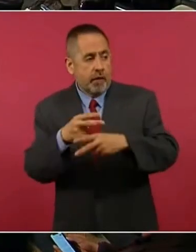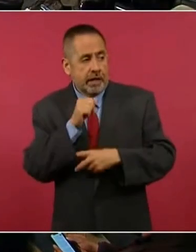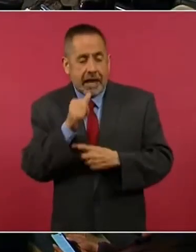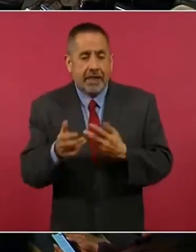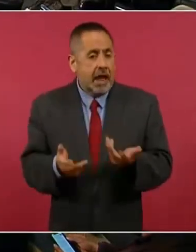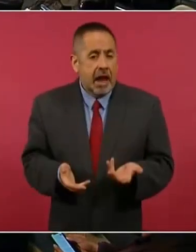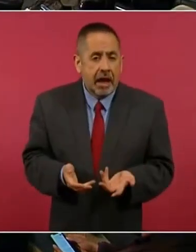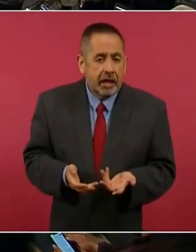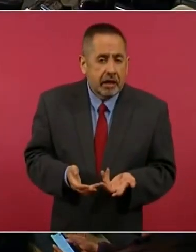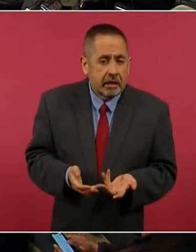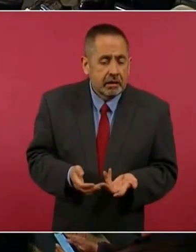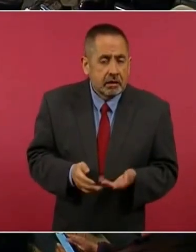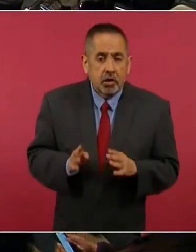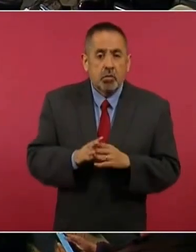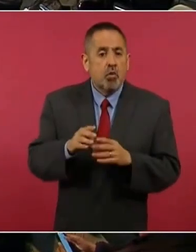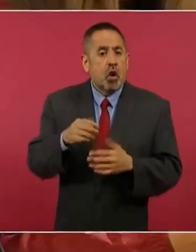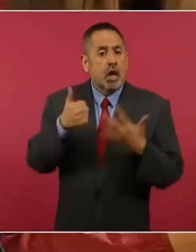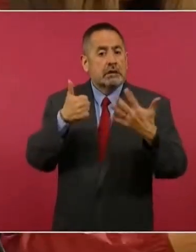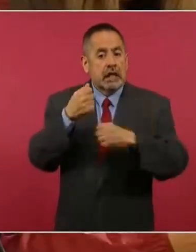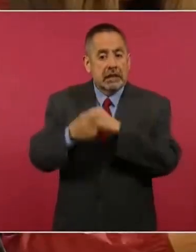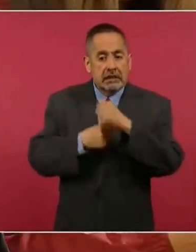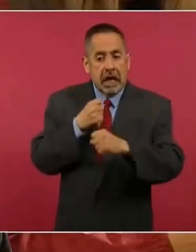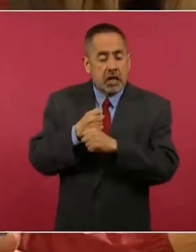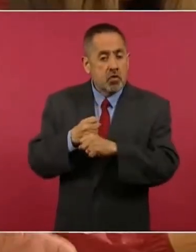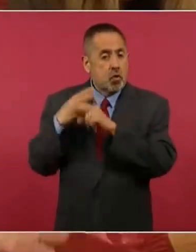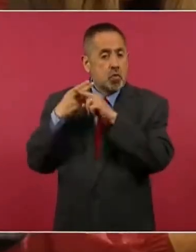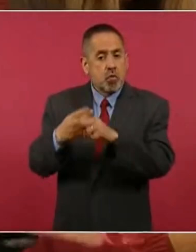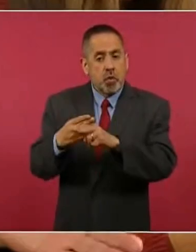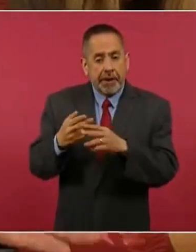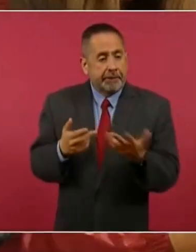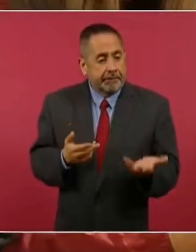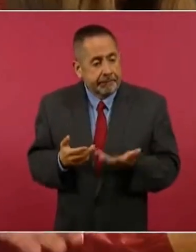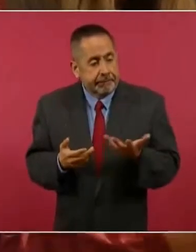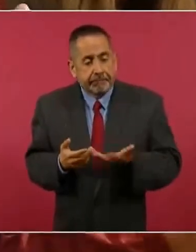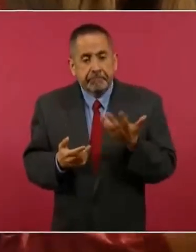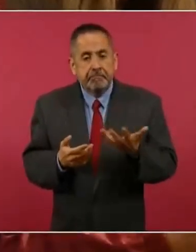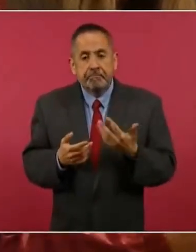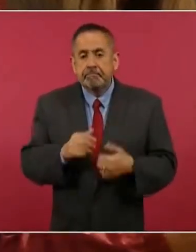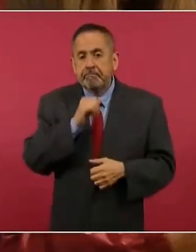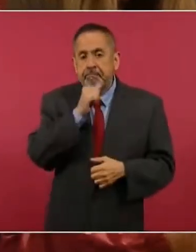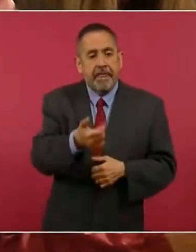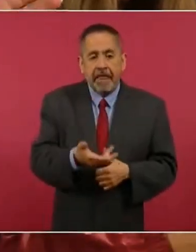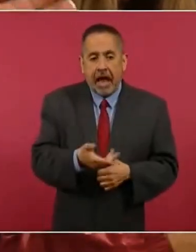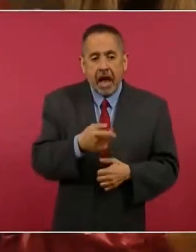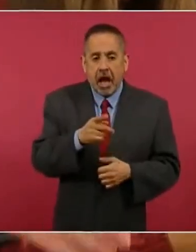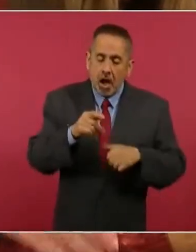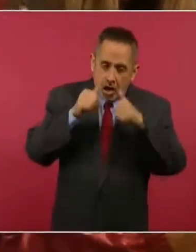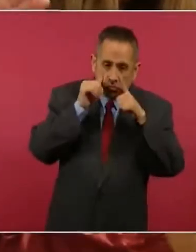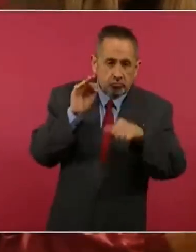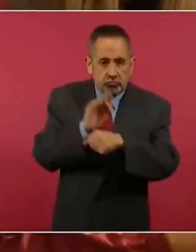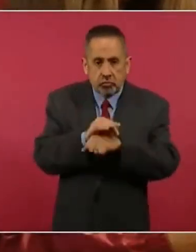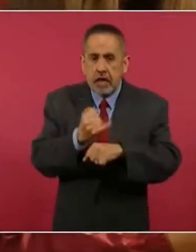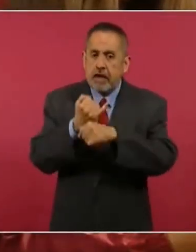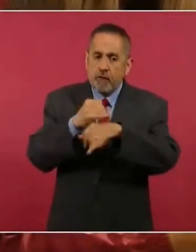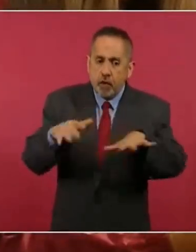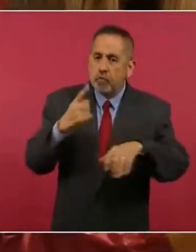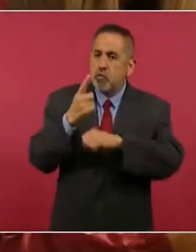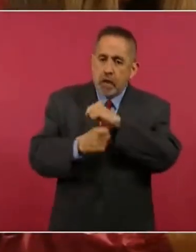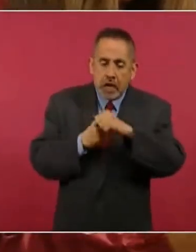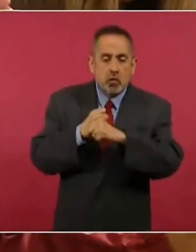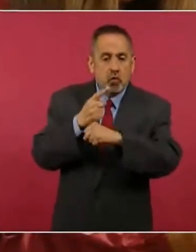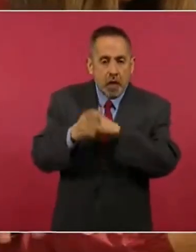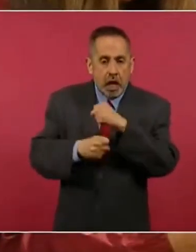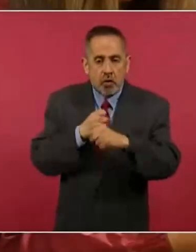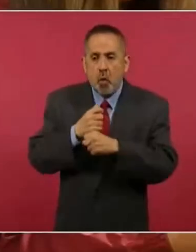pues llevamos 6 años con el sistema que no termina de darnos lo que nos tiene que dar, que es un informe anual